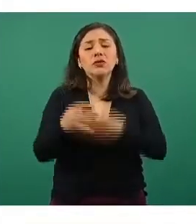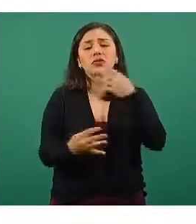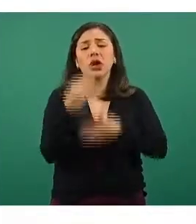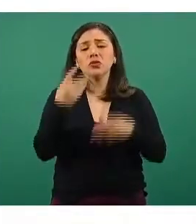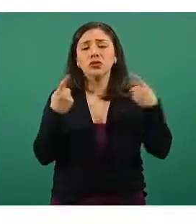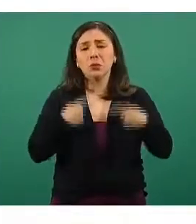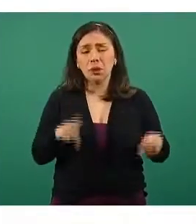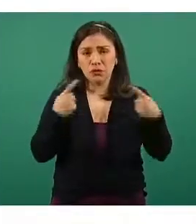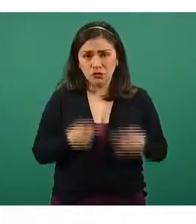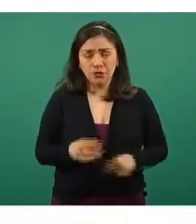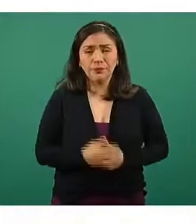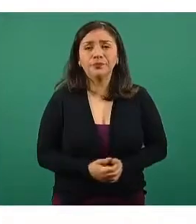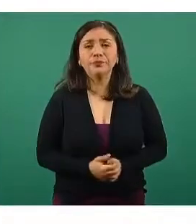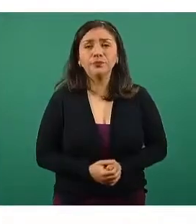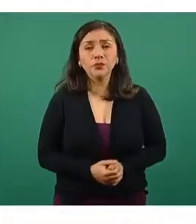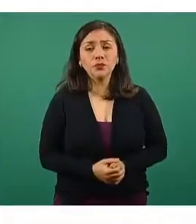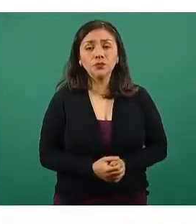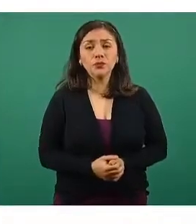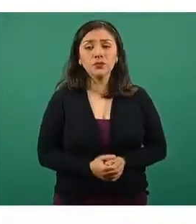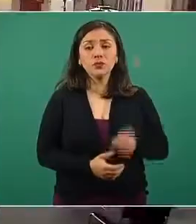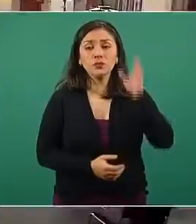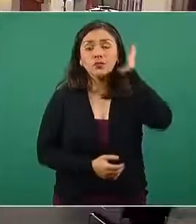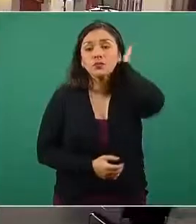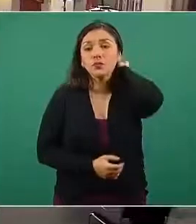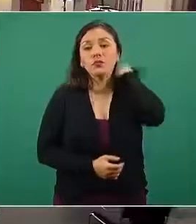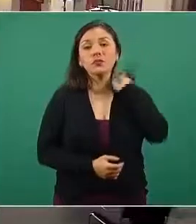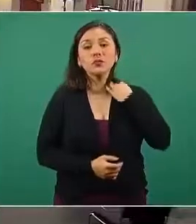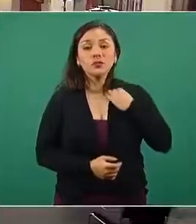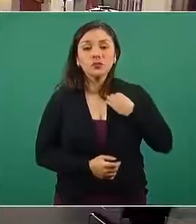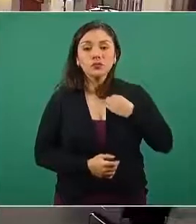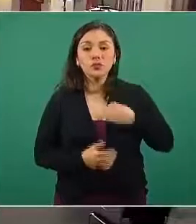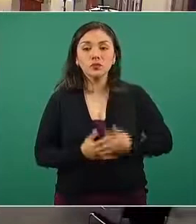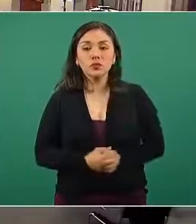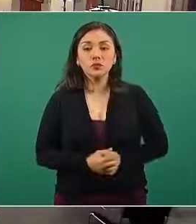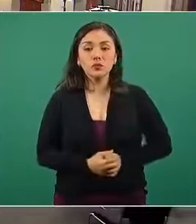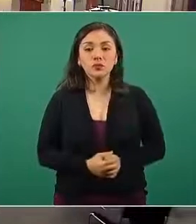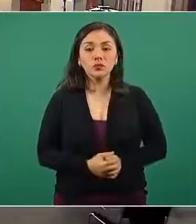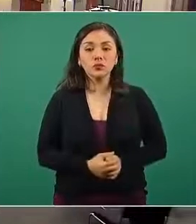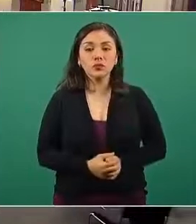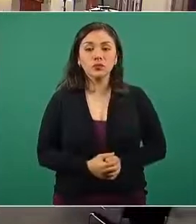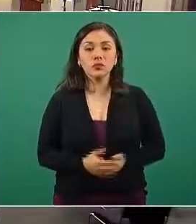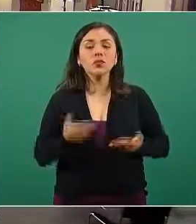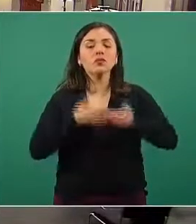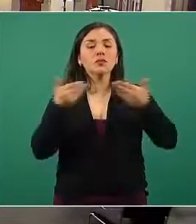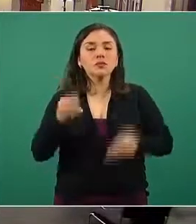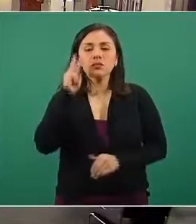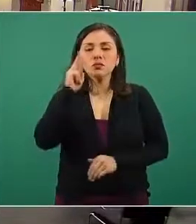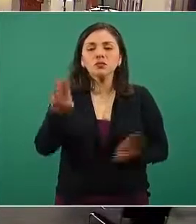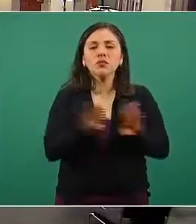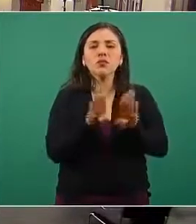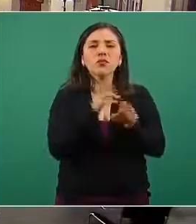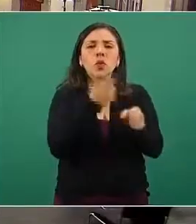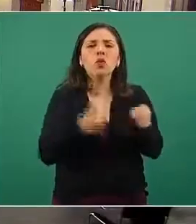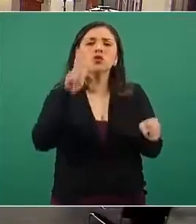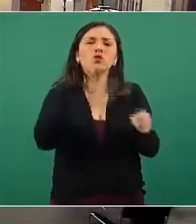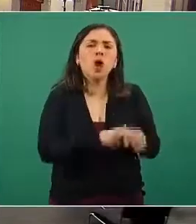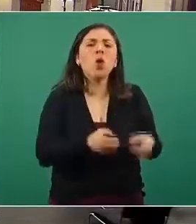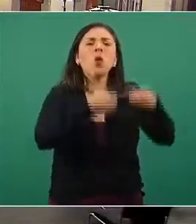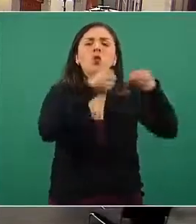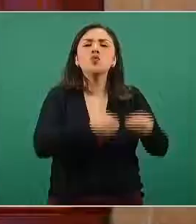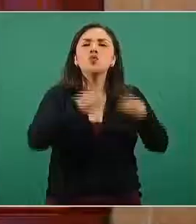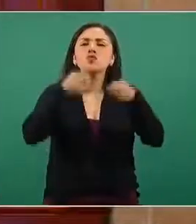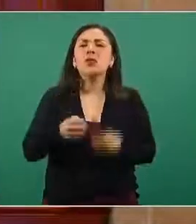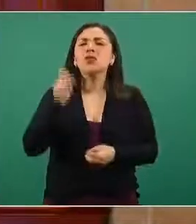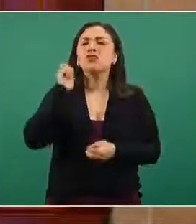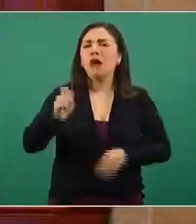149.614. Vemos la siguiente diapositiva. Vamos a actualizar también la ocupación hospitalaria.